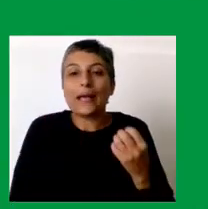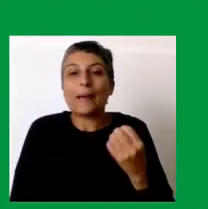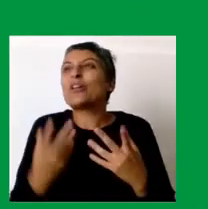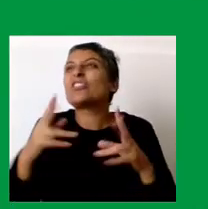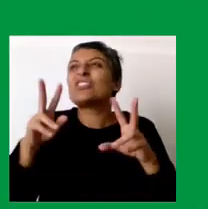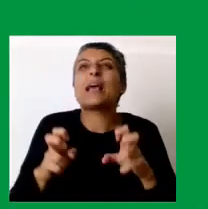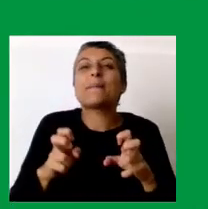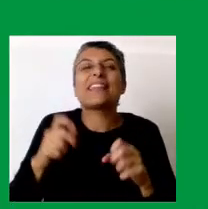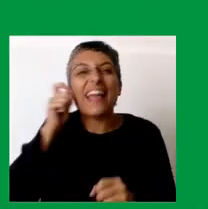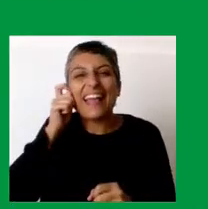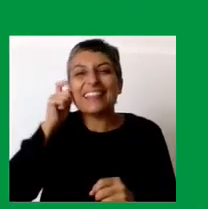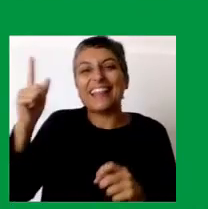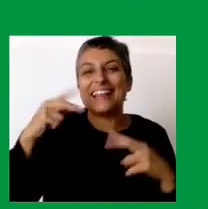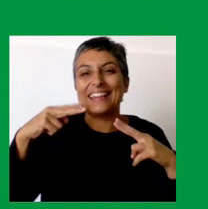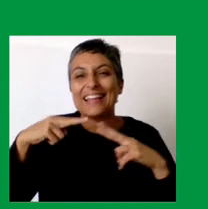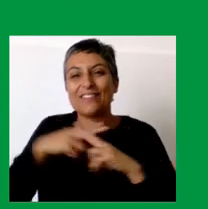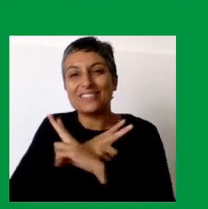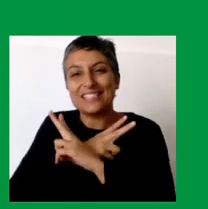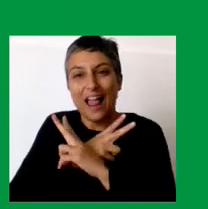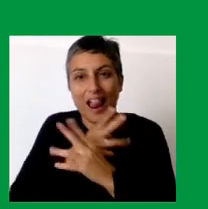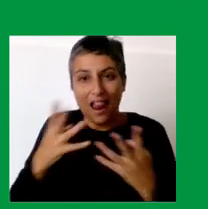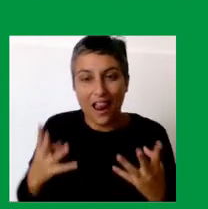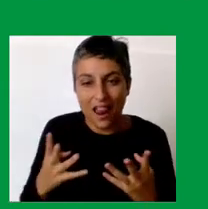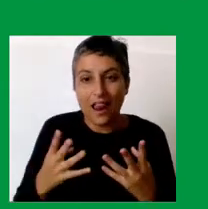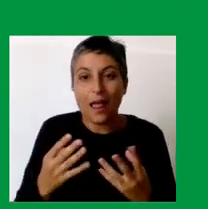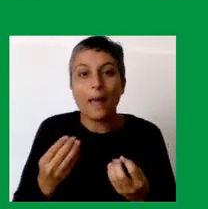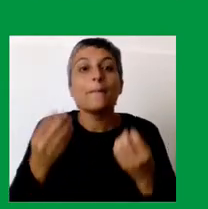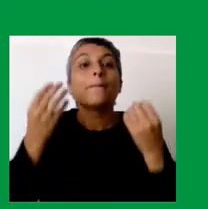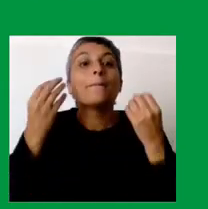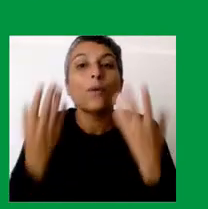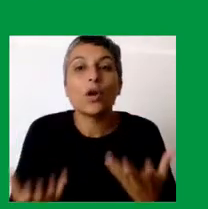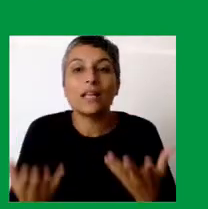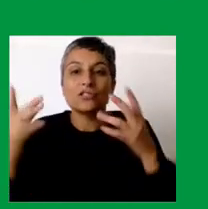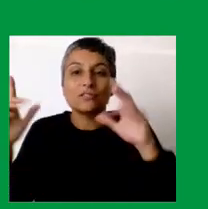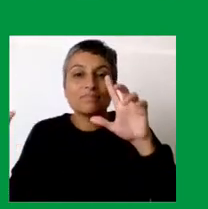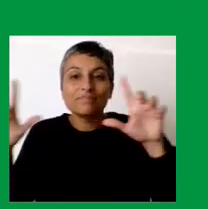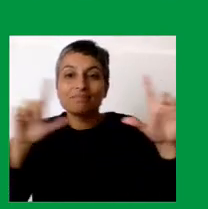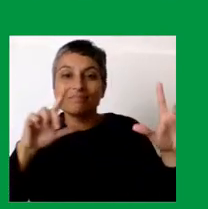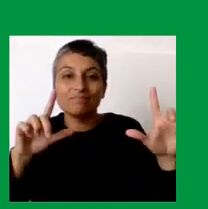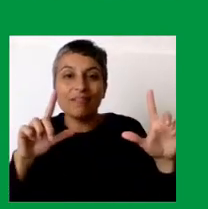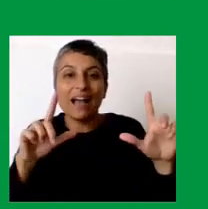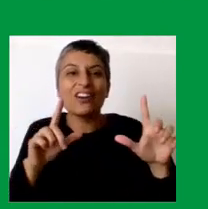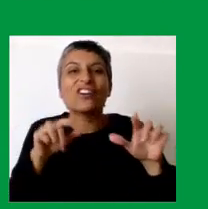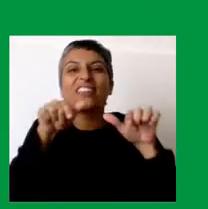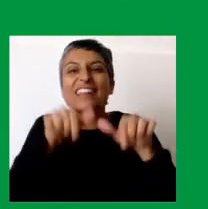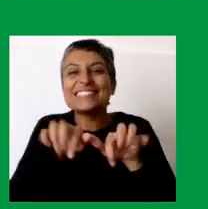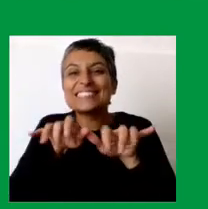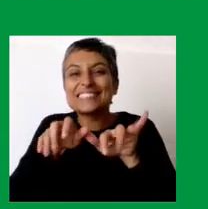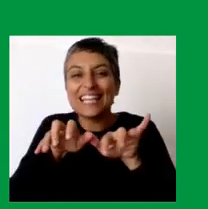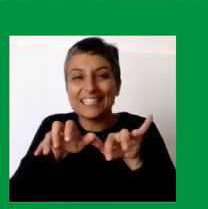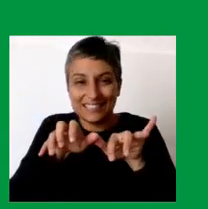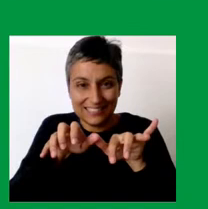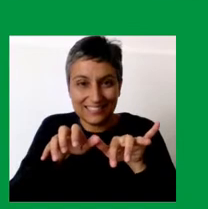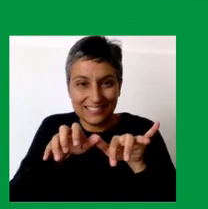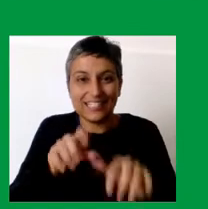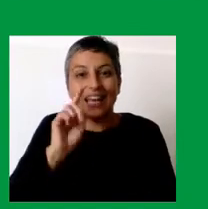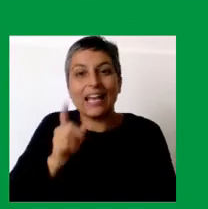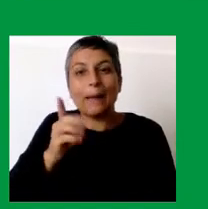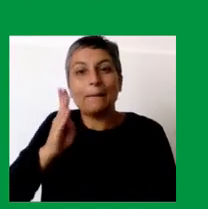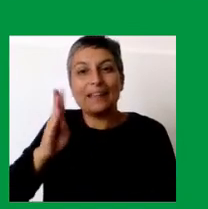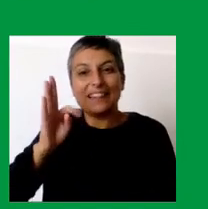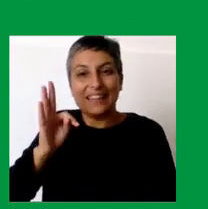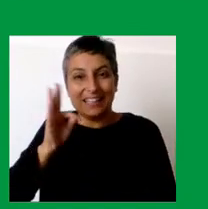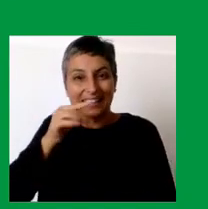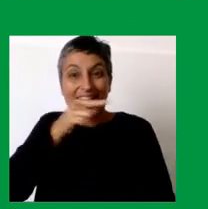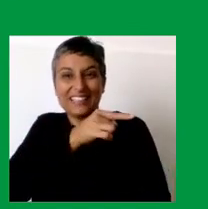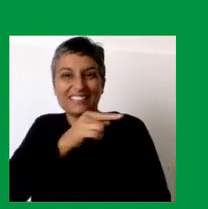inteligencias artificiales. Por eso está aquí esta imagen de ChatGPT. Esto brevemente me quiero referir a que es